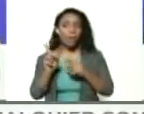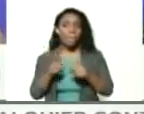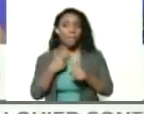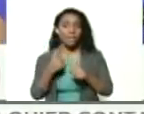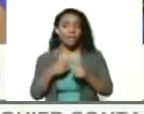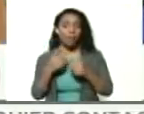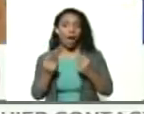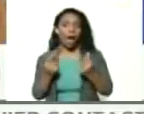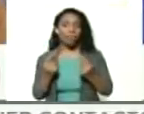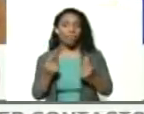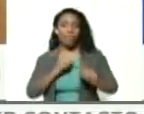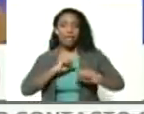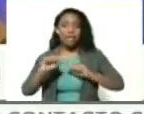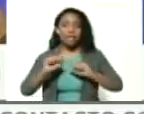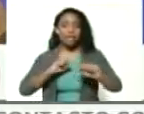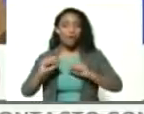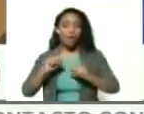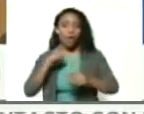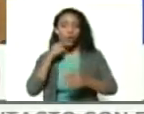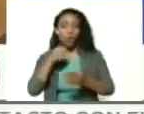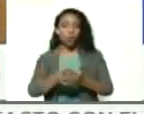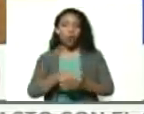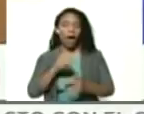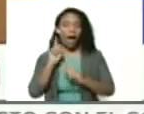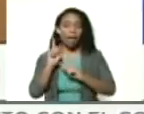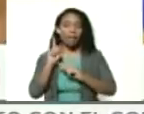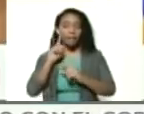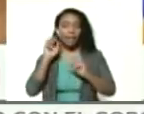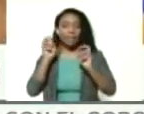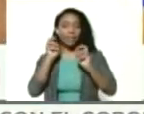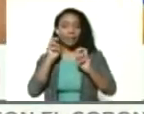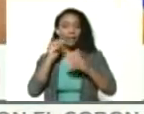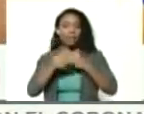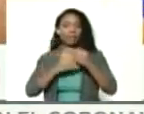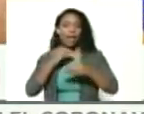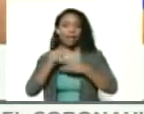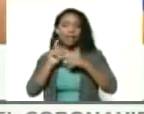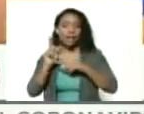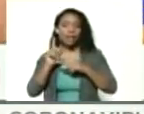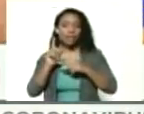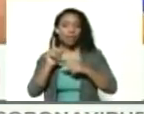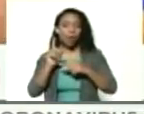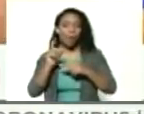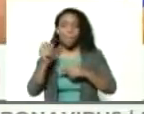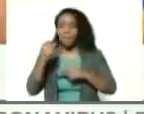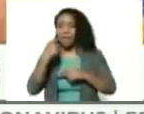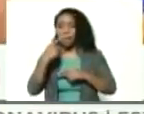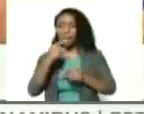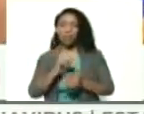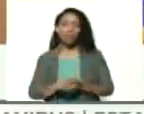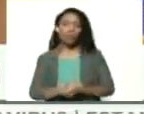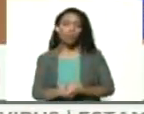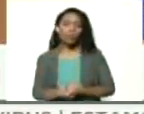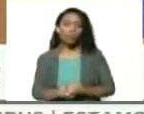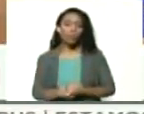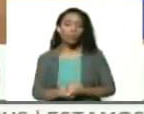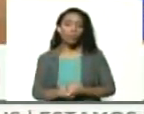principios activos, llamados así, que es la materia prima con que se hacen estos medicamentos,